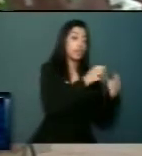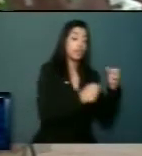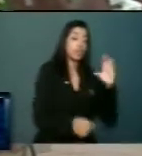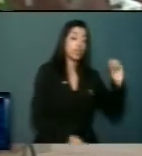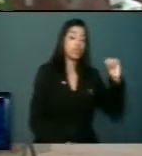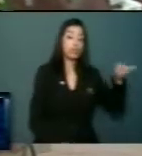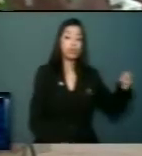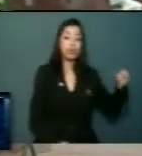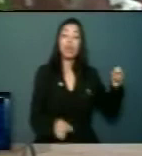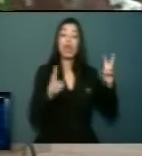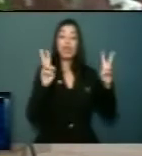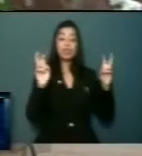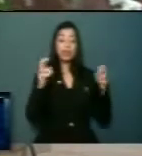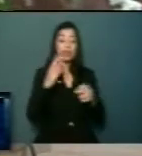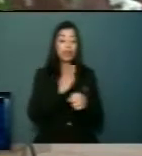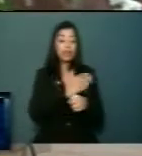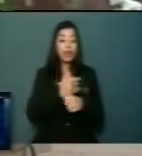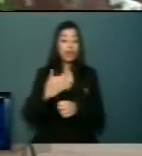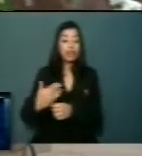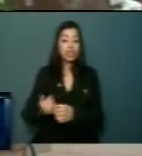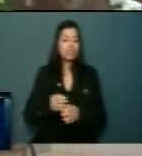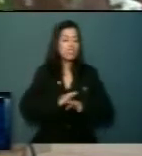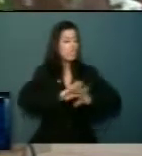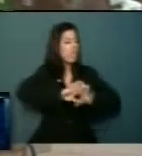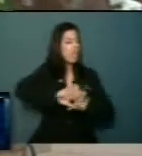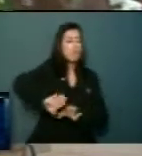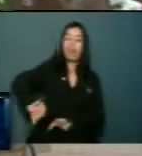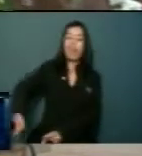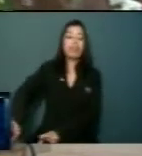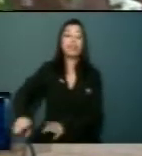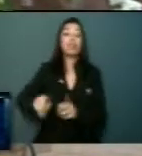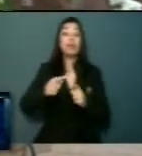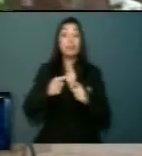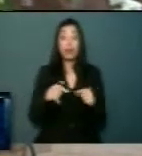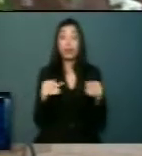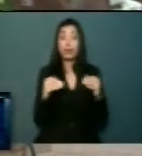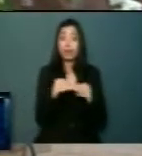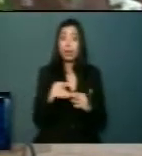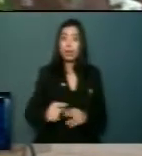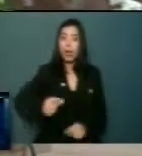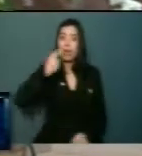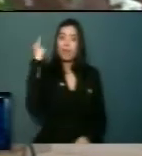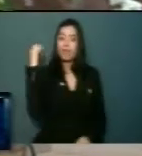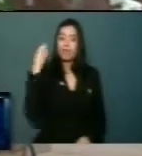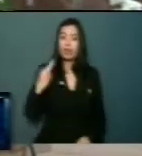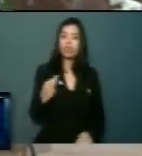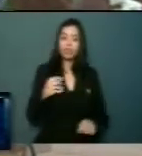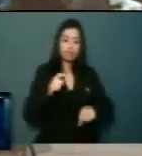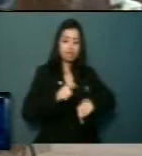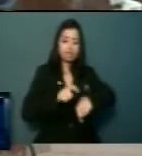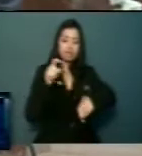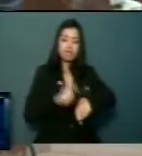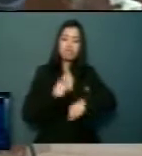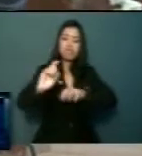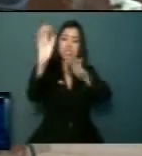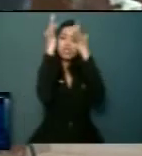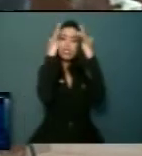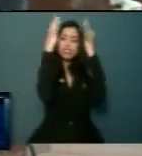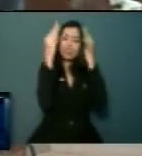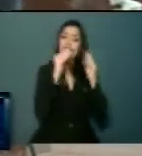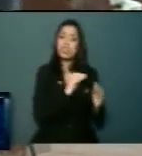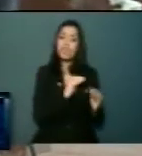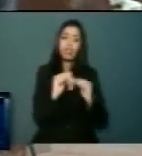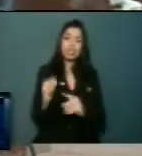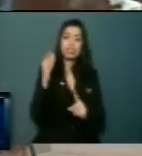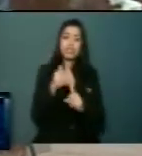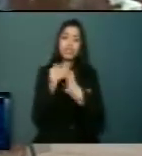que nunca, pero también es obligatoriamente el tiempo de tomar acciones efectivas y